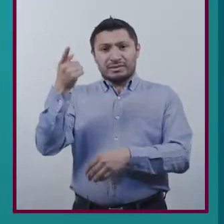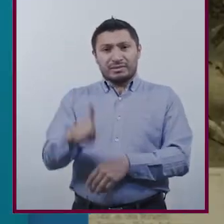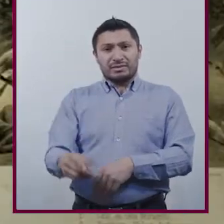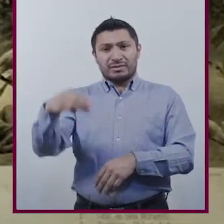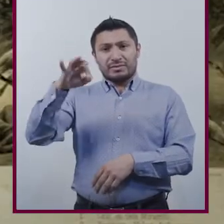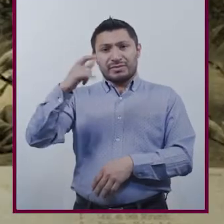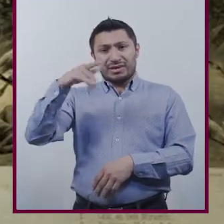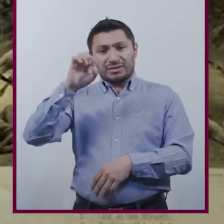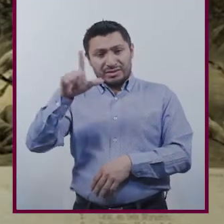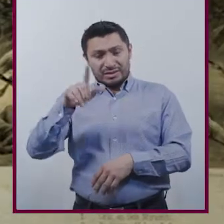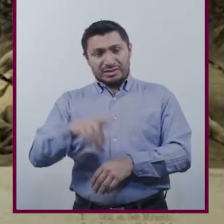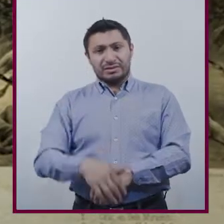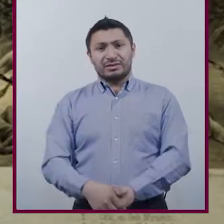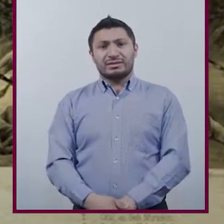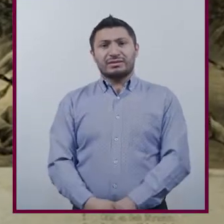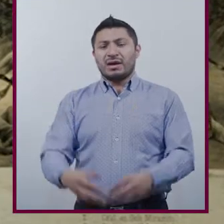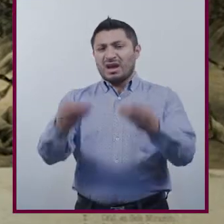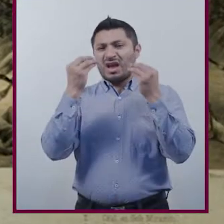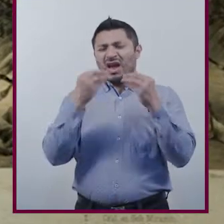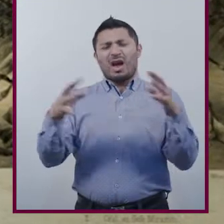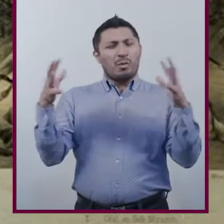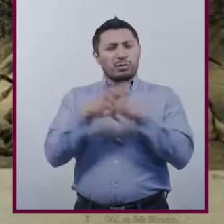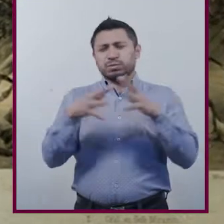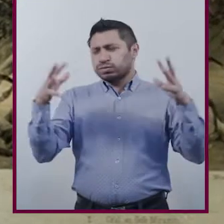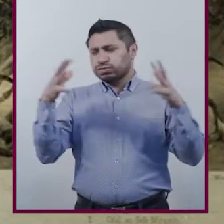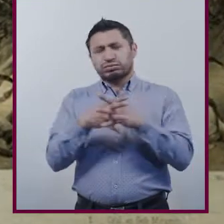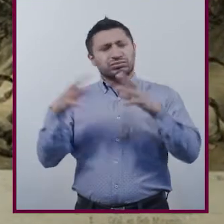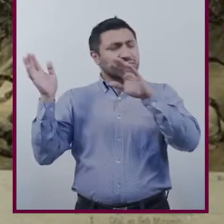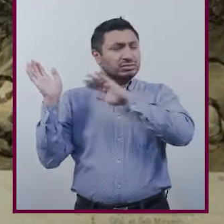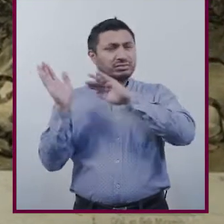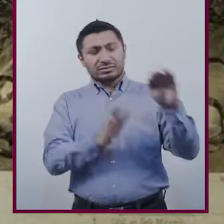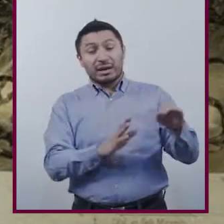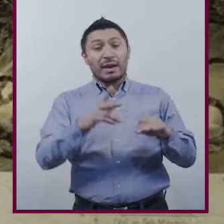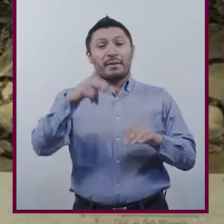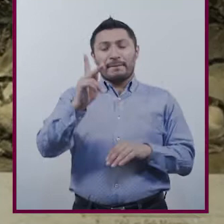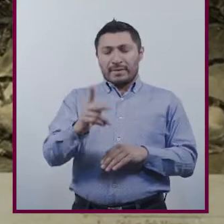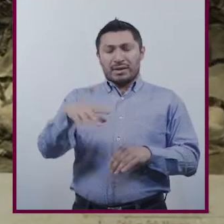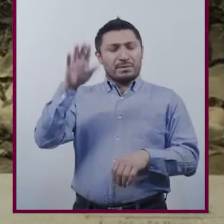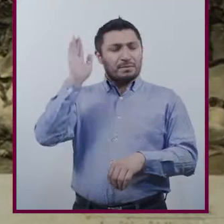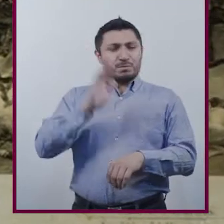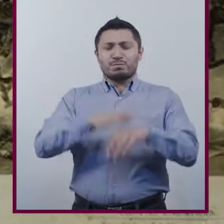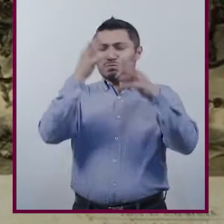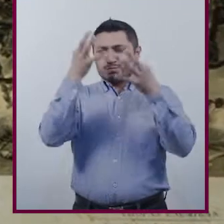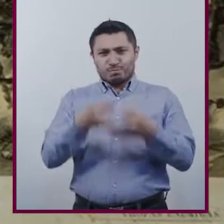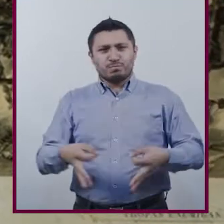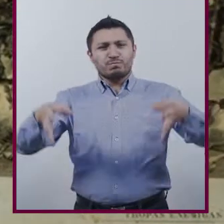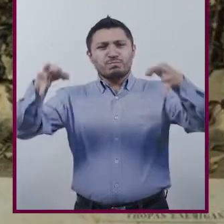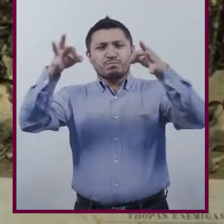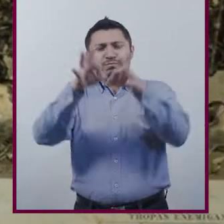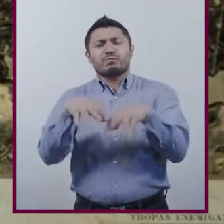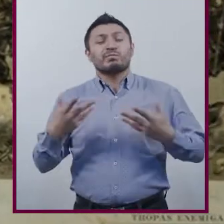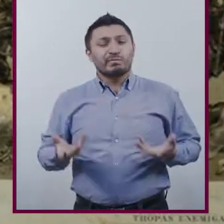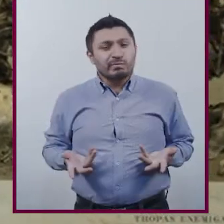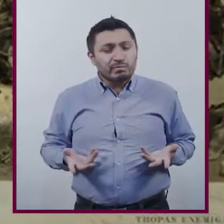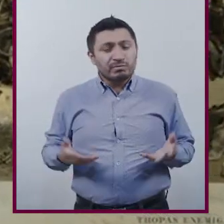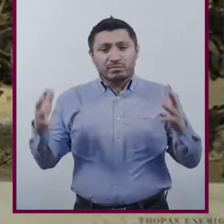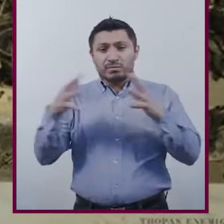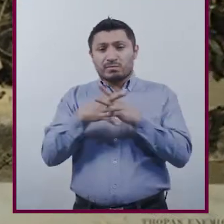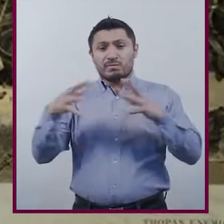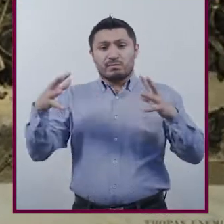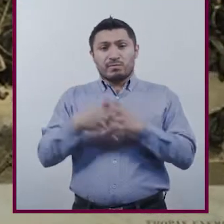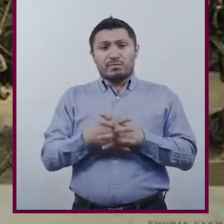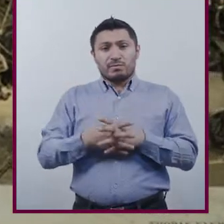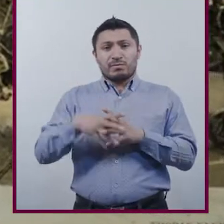Miramón. Se libraron muchas batallas, pero sin duda una de las más importantes fue la batalla